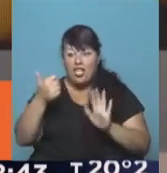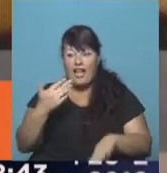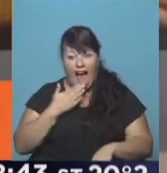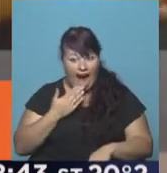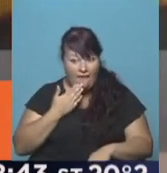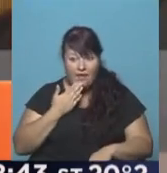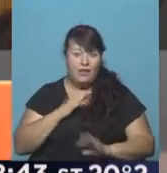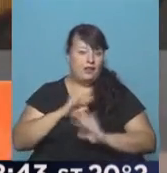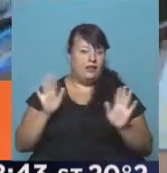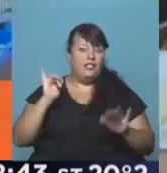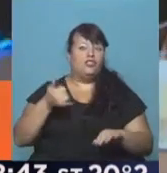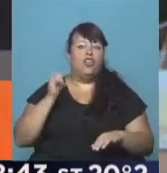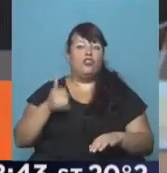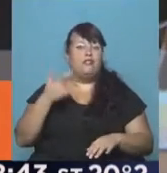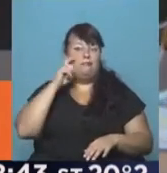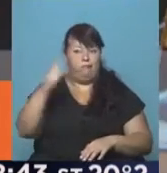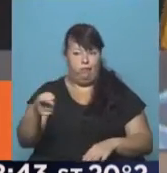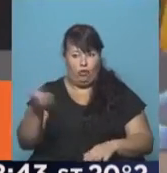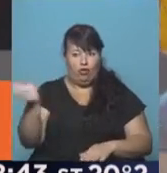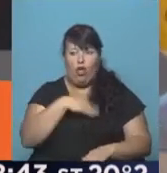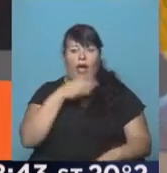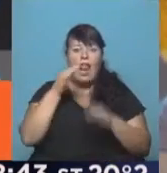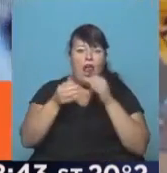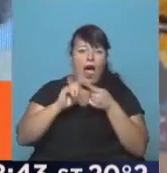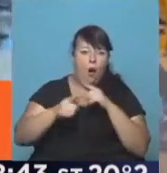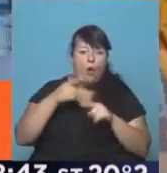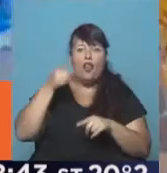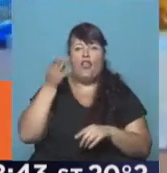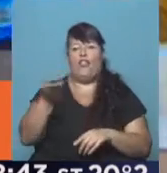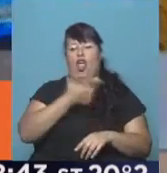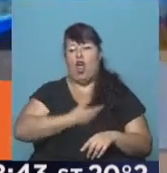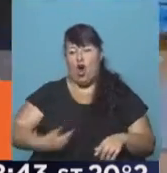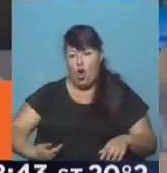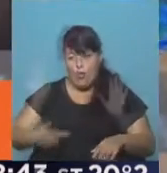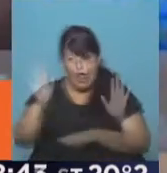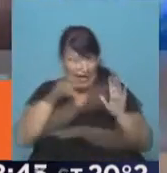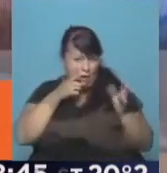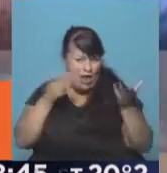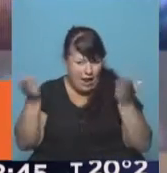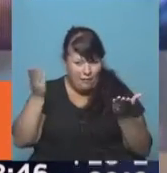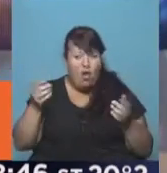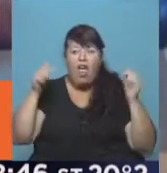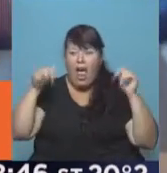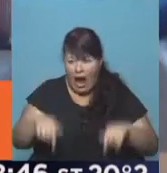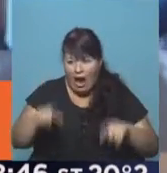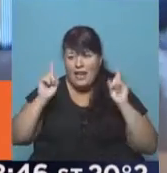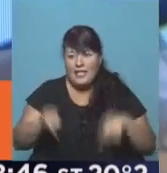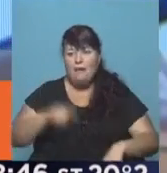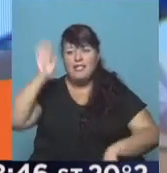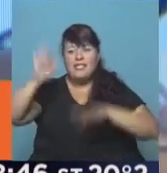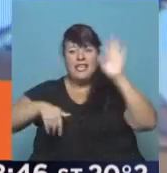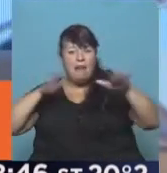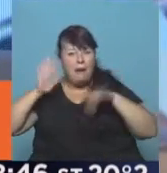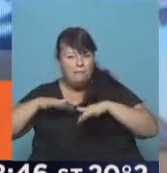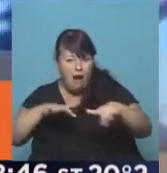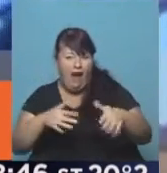tiene que ver digamos con el incumplimiento de todos los diálogos a los que ha convocado gobierno previamente y ahora inclusive han convocado una marcha